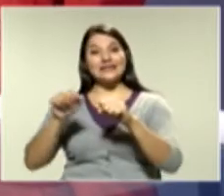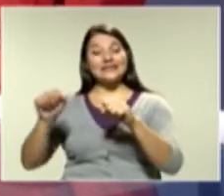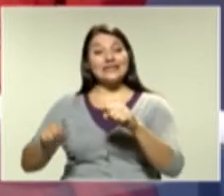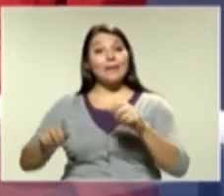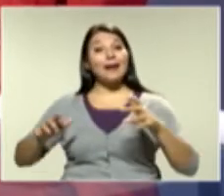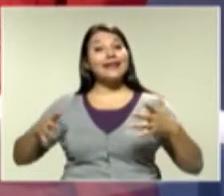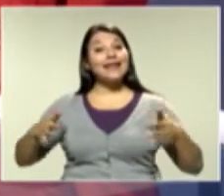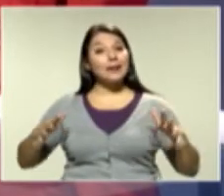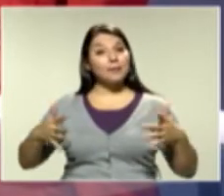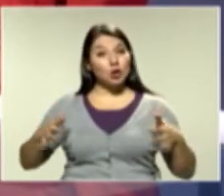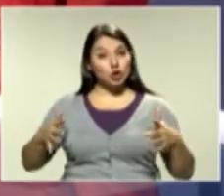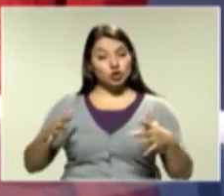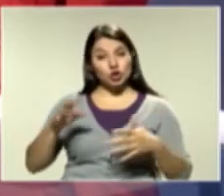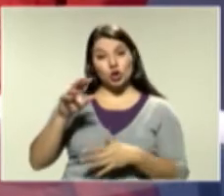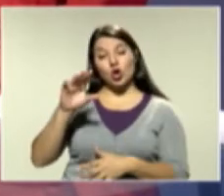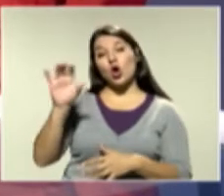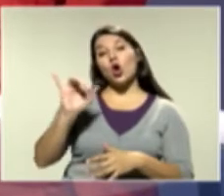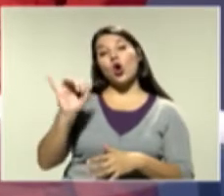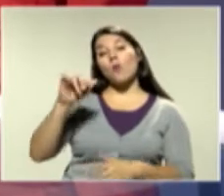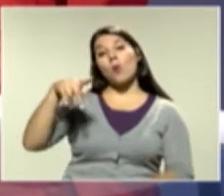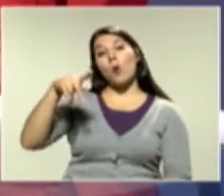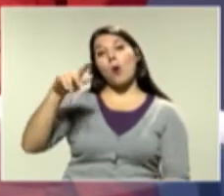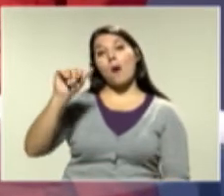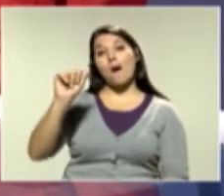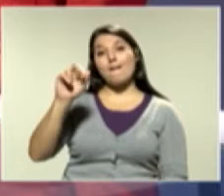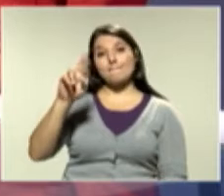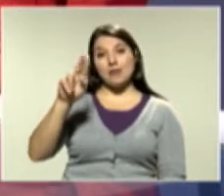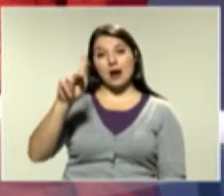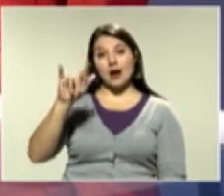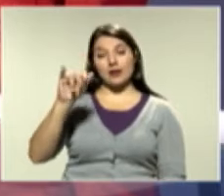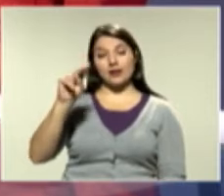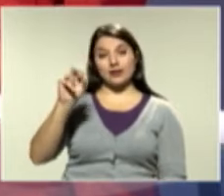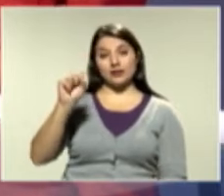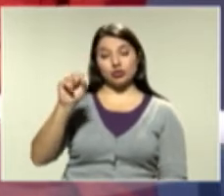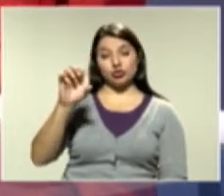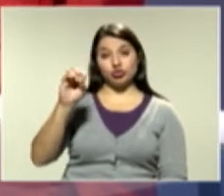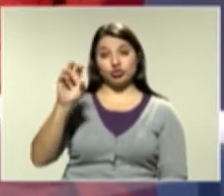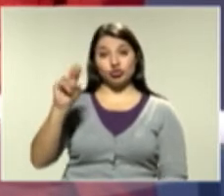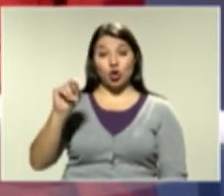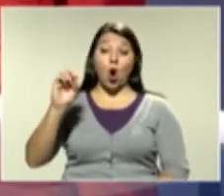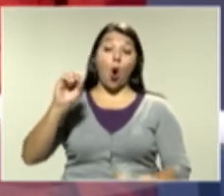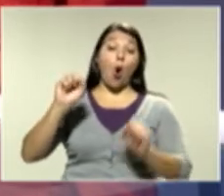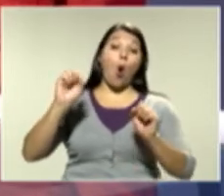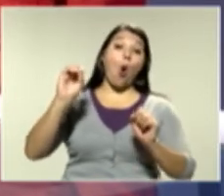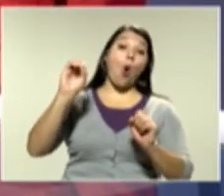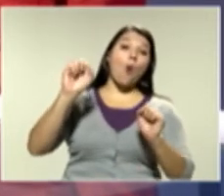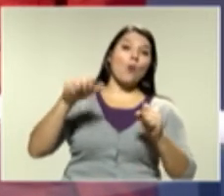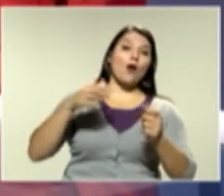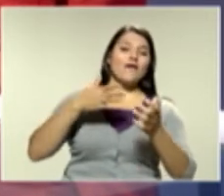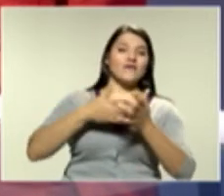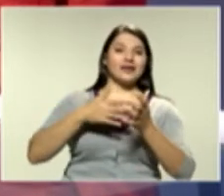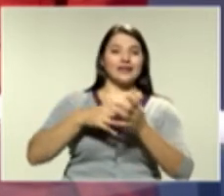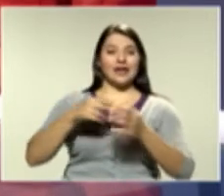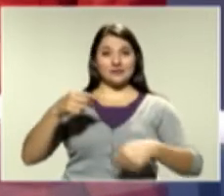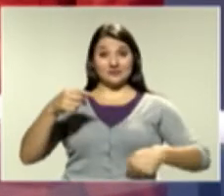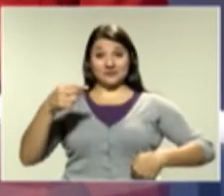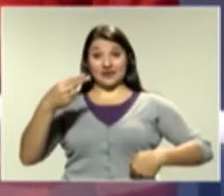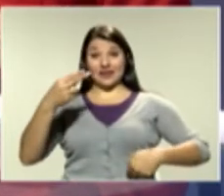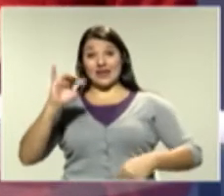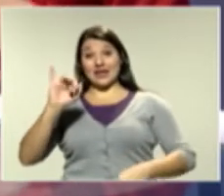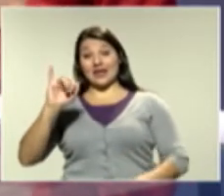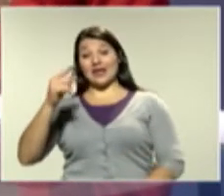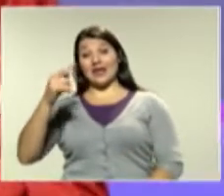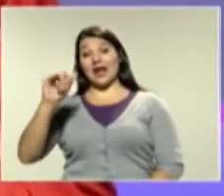enfermedades, sintomatologías crónicas de hígado, de riñón, ¿verdad? Que no se presentan, o que más bien